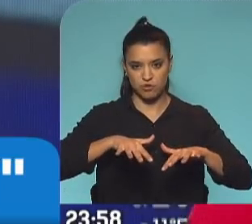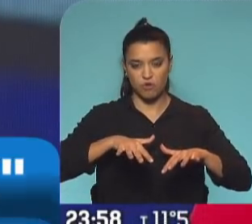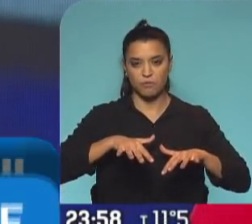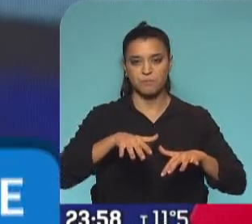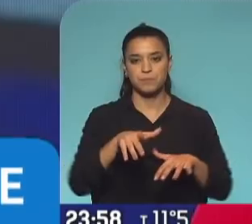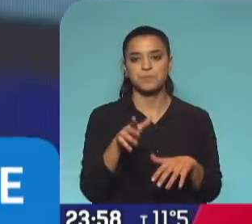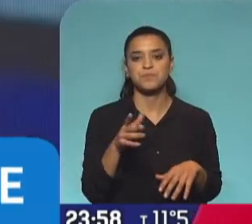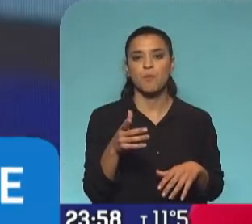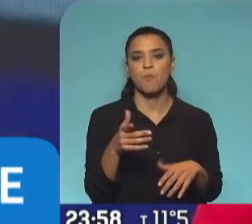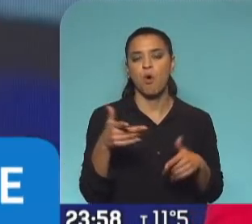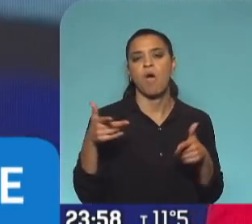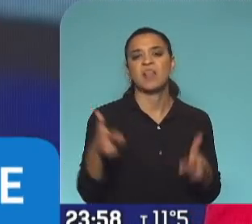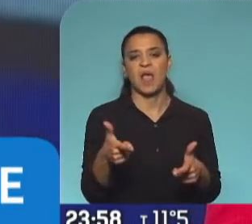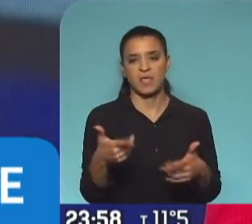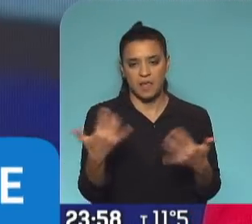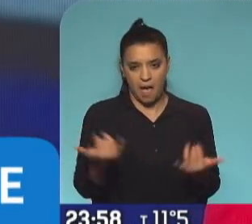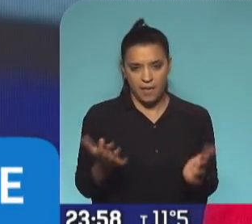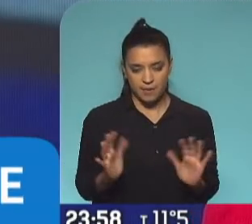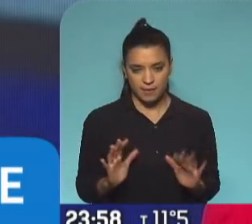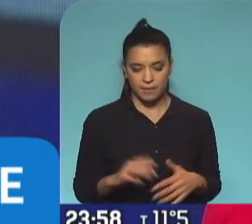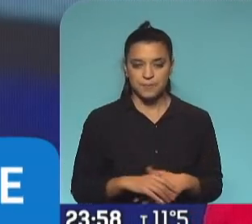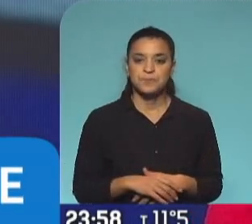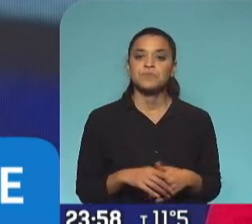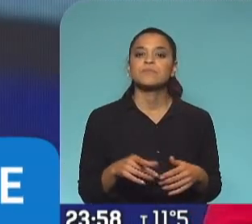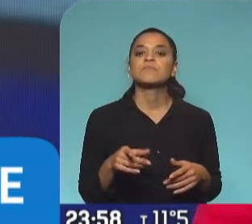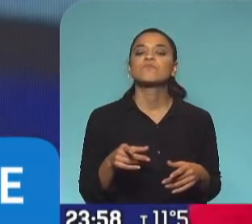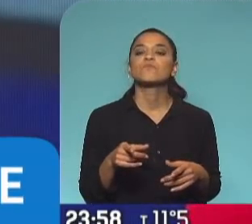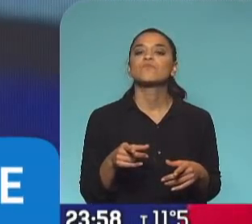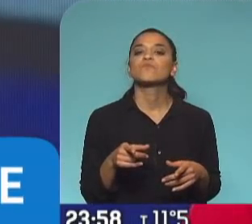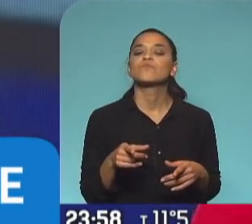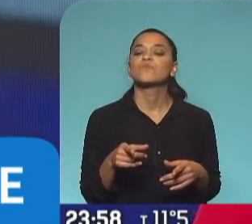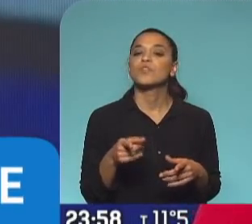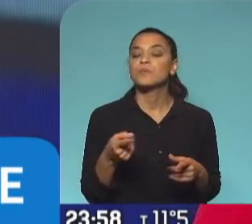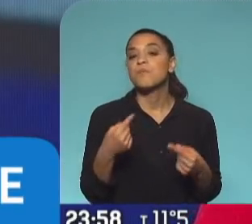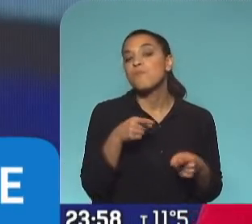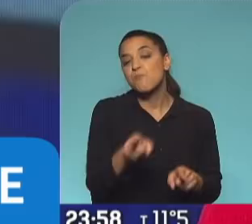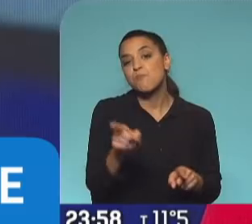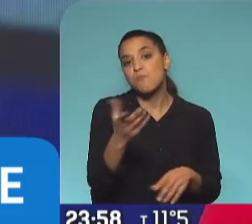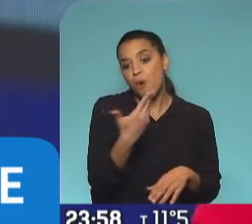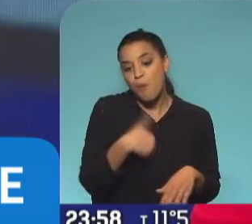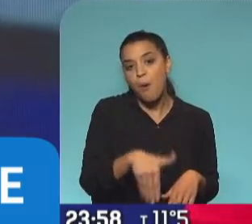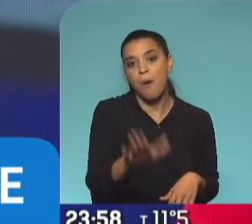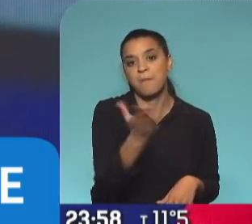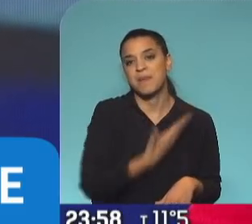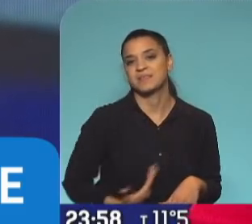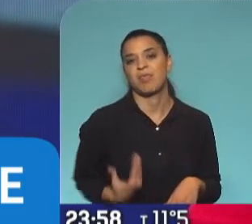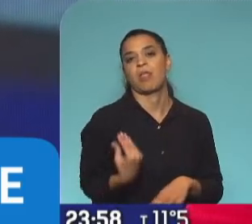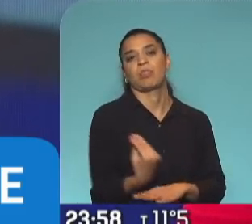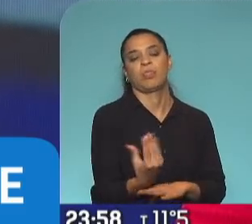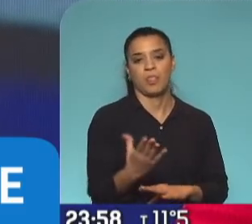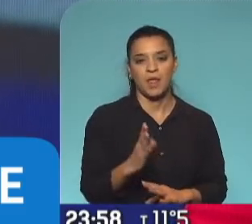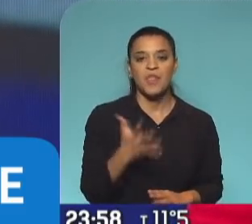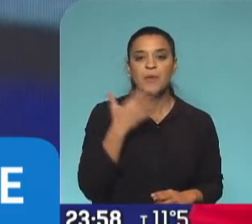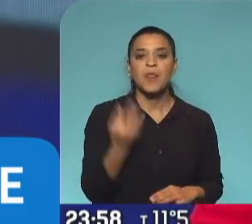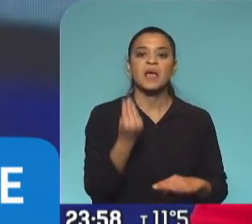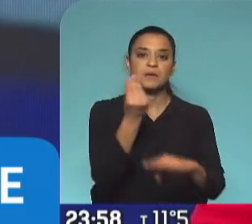muy a la ofensiva y marcando como que es un presidente en ciernes, como que realmente